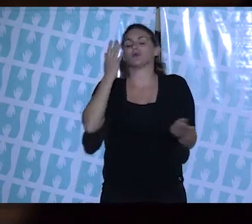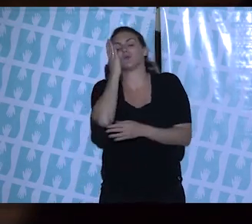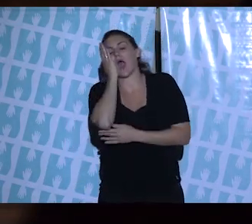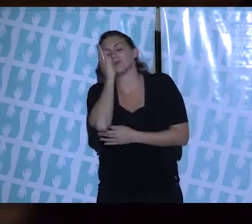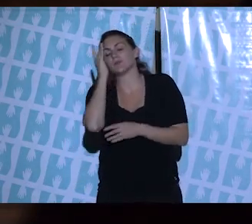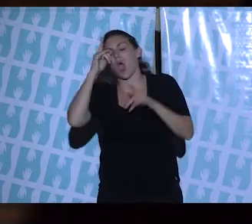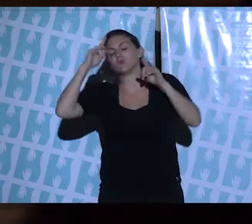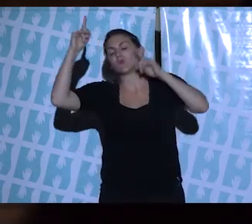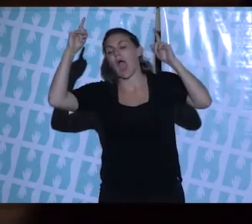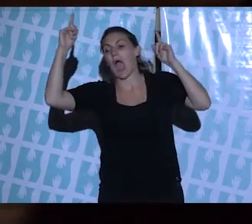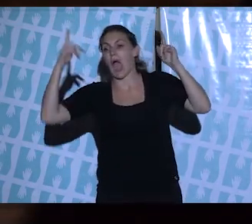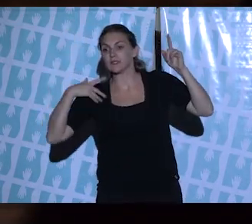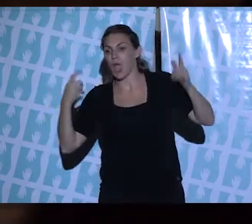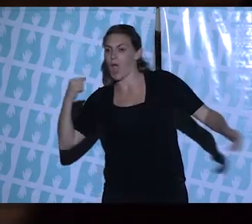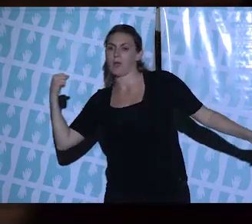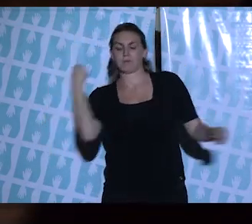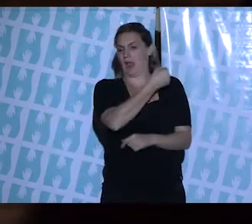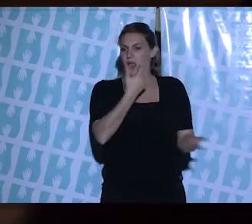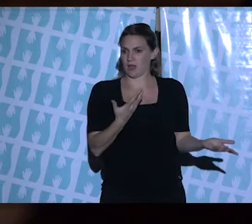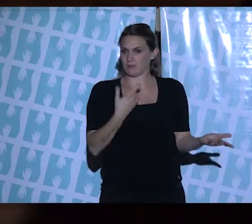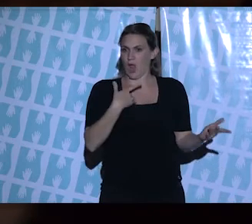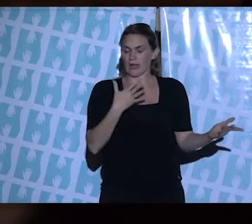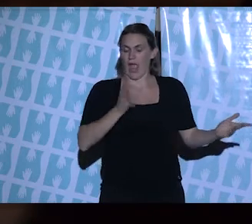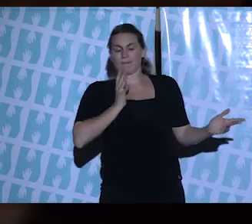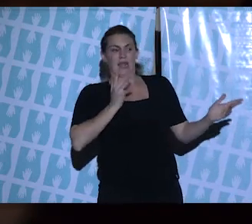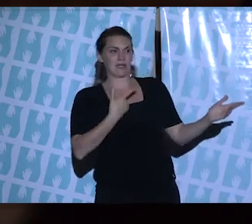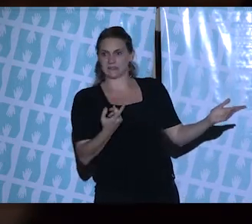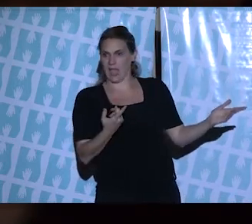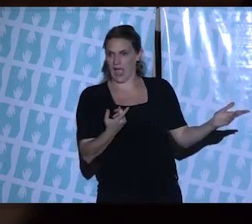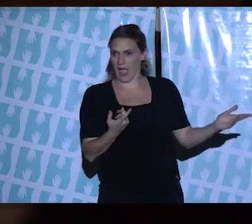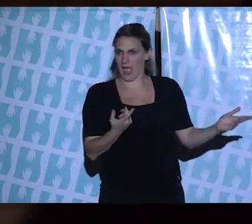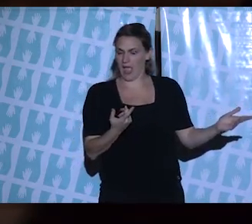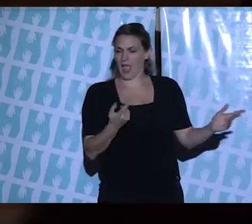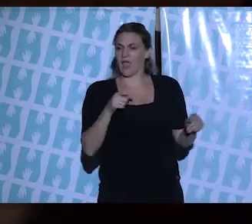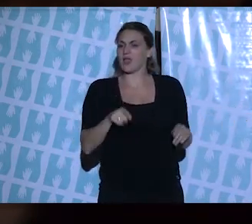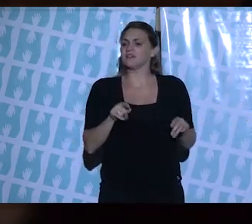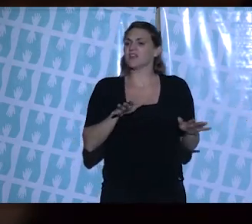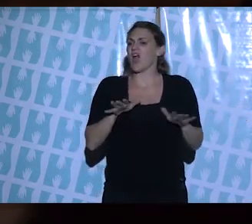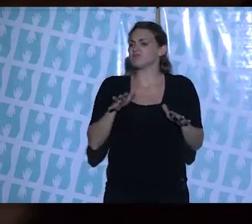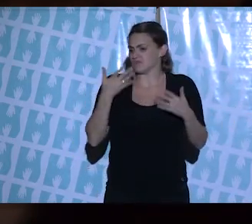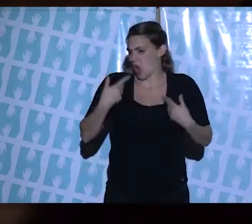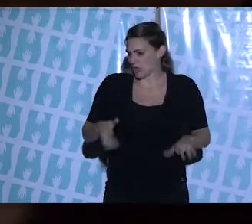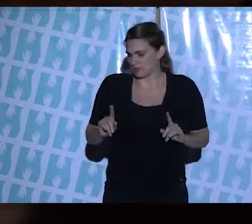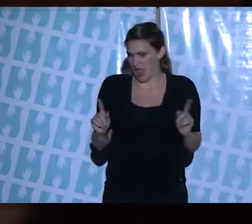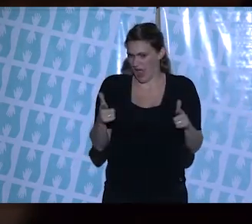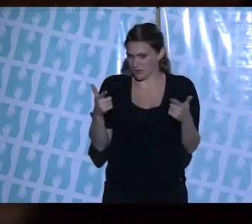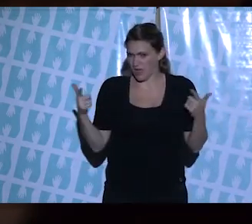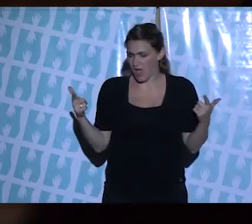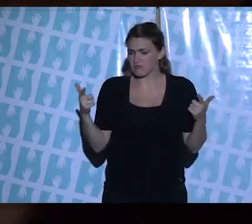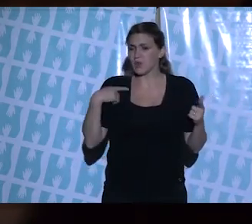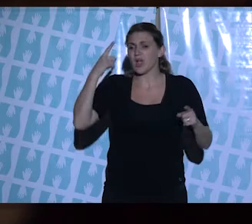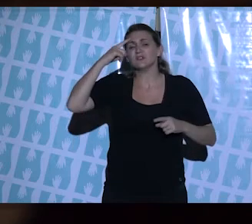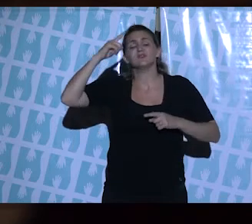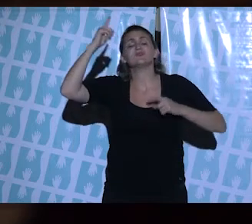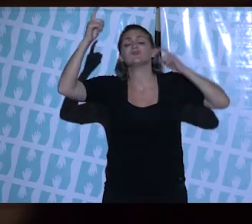golpea y le damos una trompada al que está durmiendo al lado nuestro. Eso en condiciones normales no existe, porque cuando